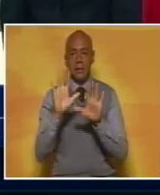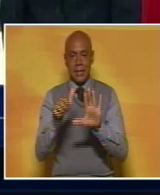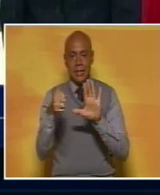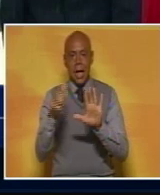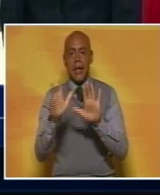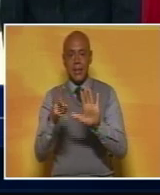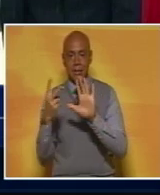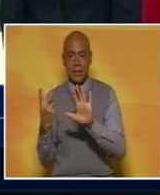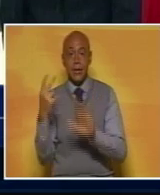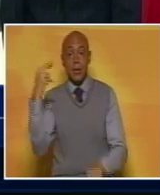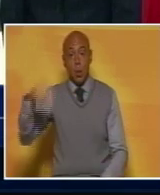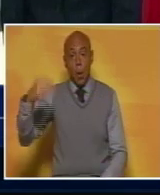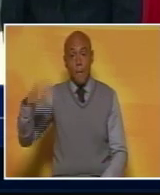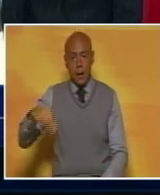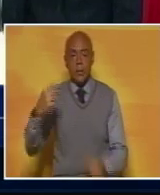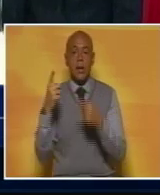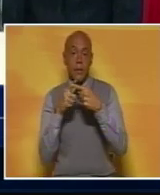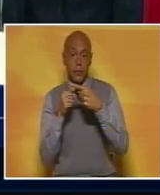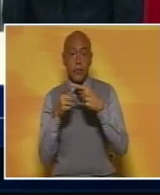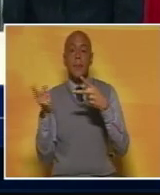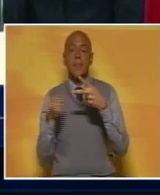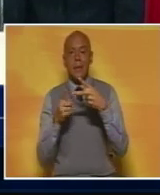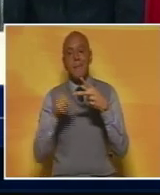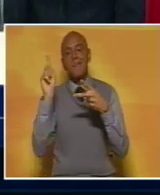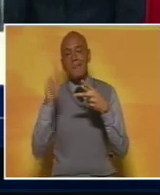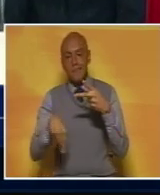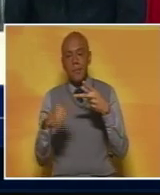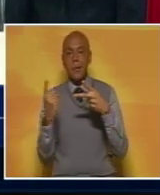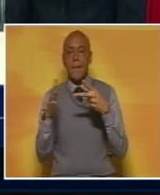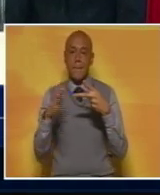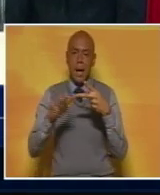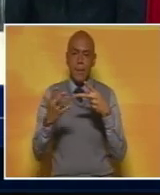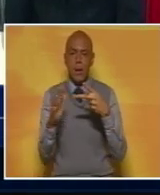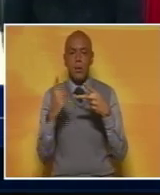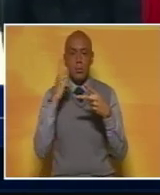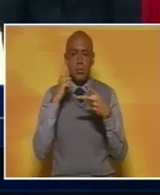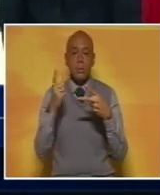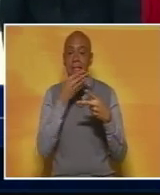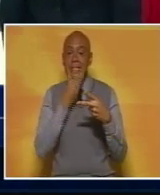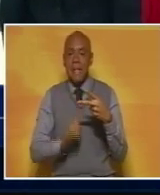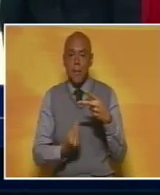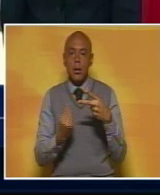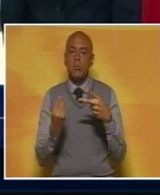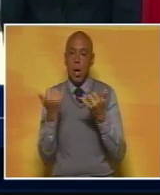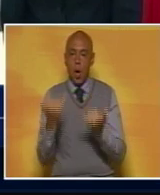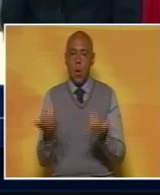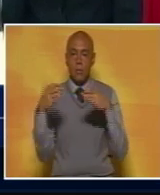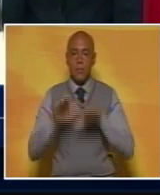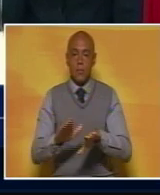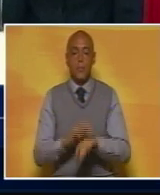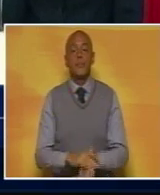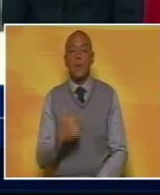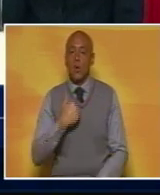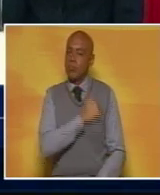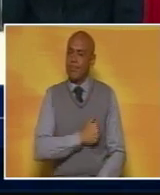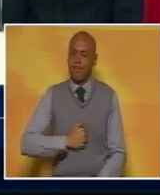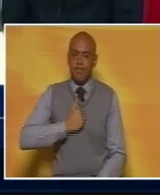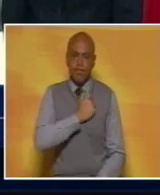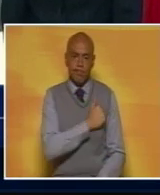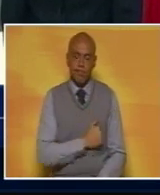la Conferencia contra el Cambio Climático se realizaría a mediados de diciembre. Sentimos y